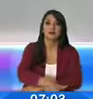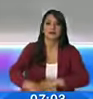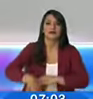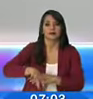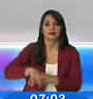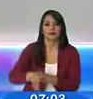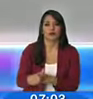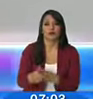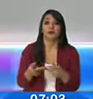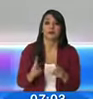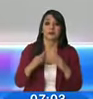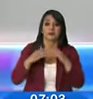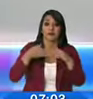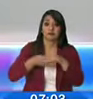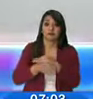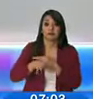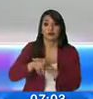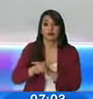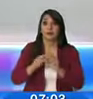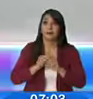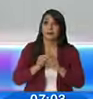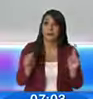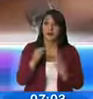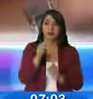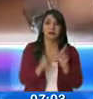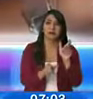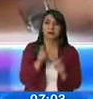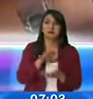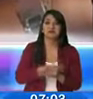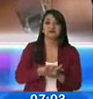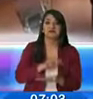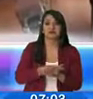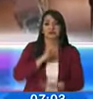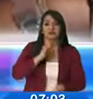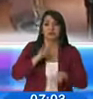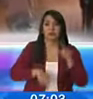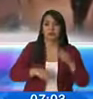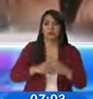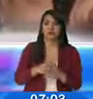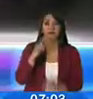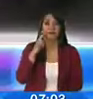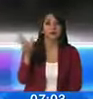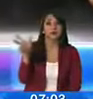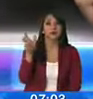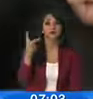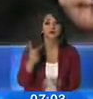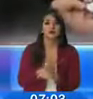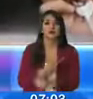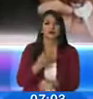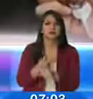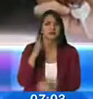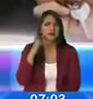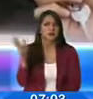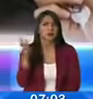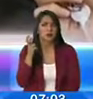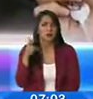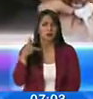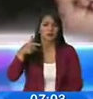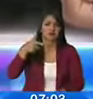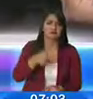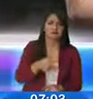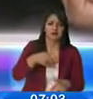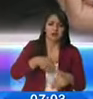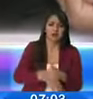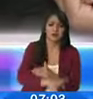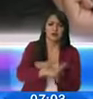pasó a uno de sus vecinos no los deja dormir tranquilos. Entran dos y me escuché dos más en el otro cuarto. Entran y me tiran contra la cama y me comienzan a